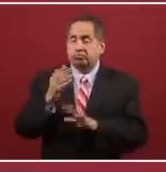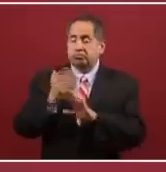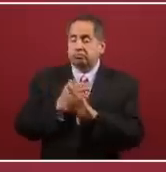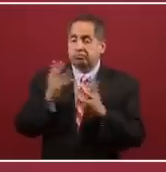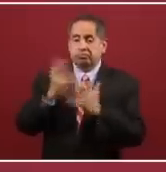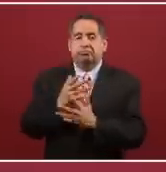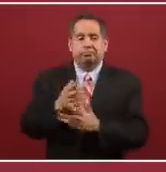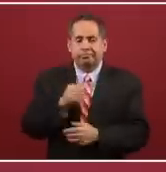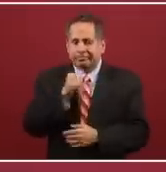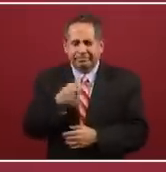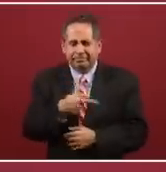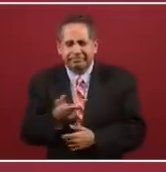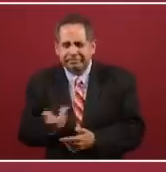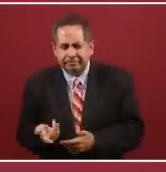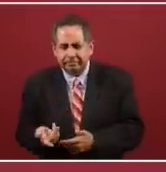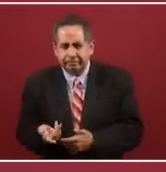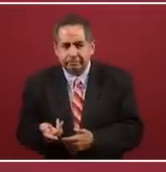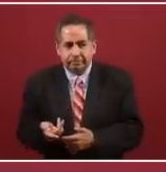el que